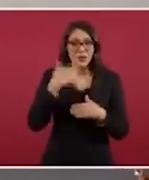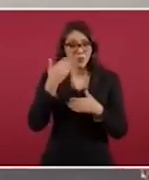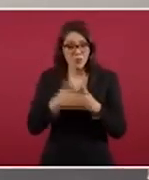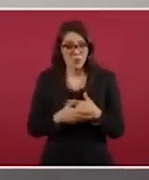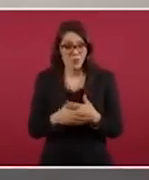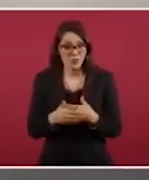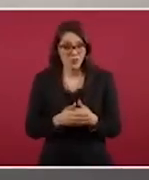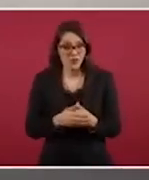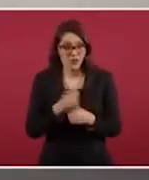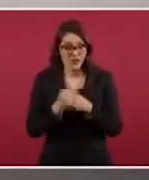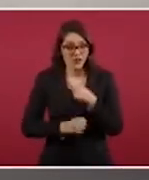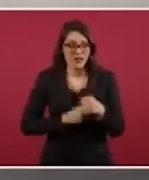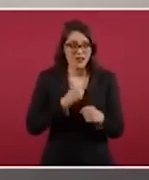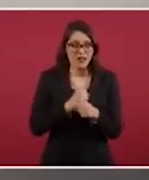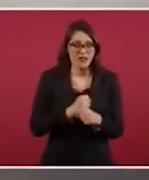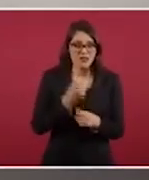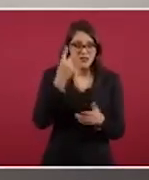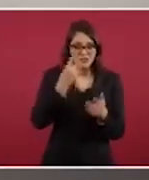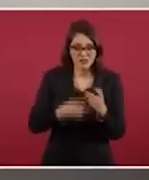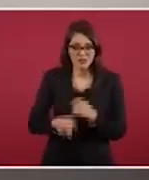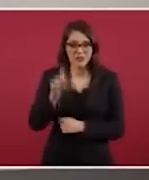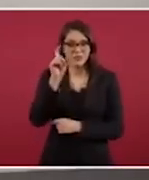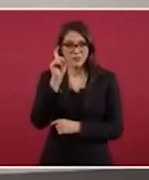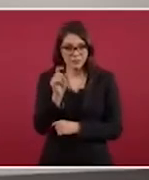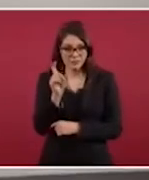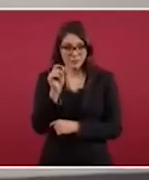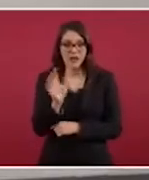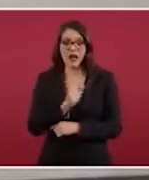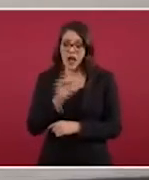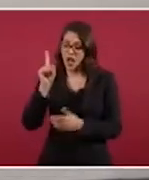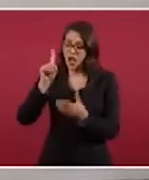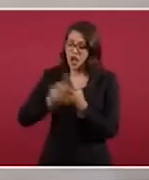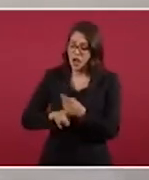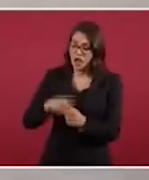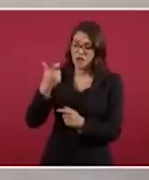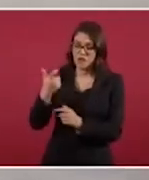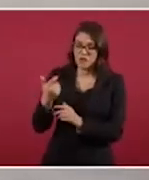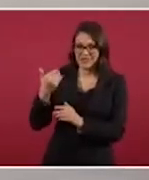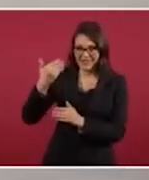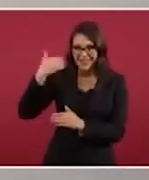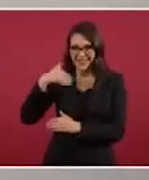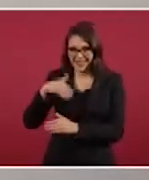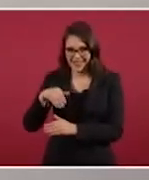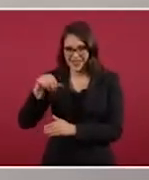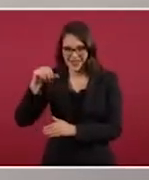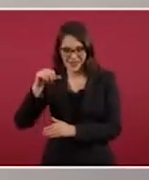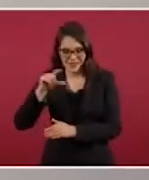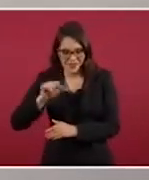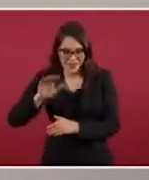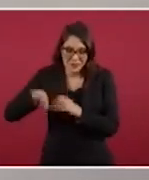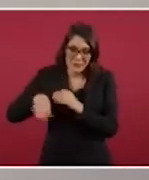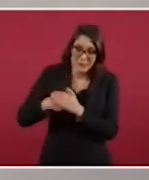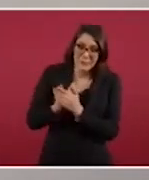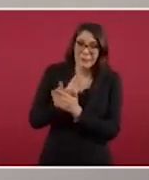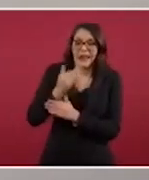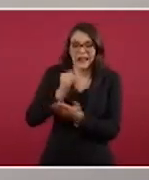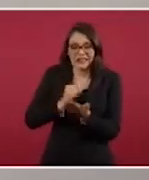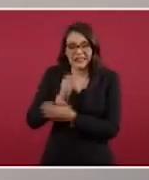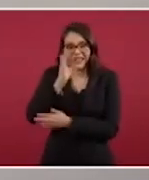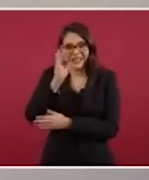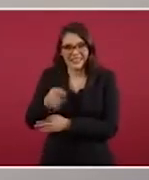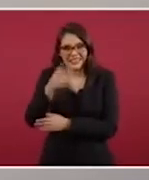el 2020 ya está en el presupuesto este que se aprobó en la madrugada de hoy